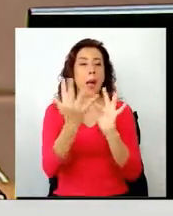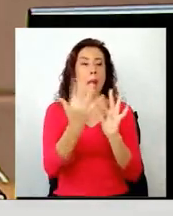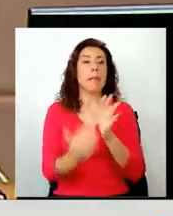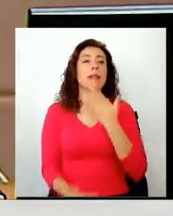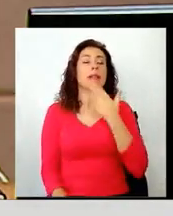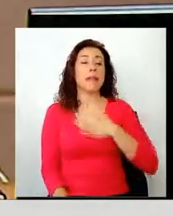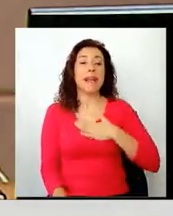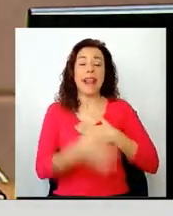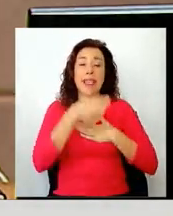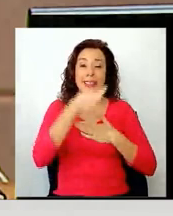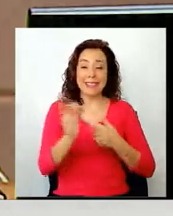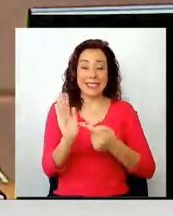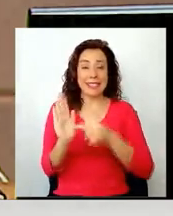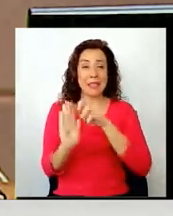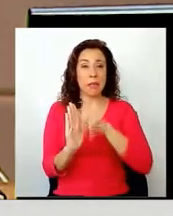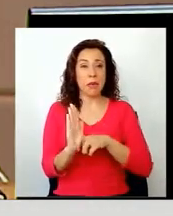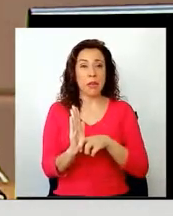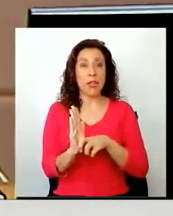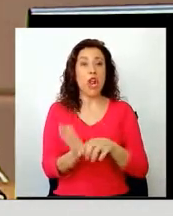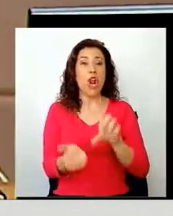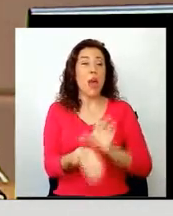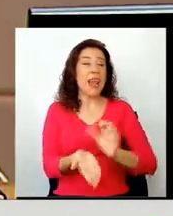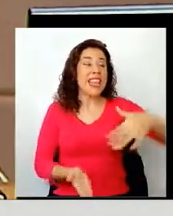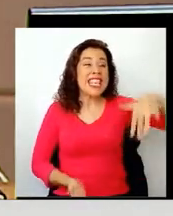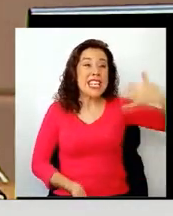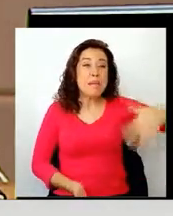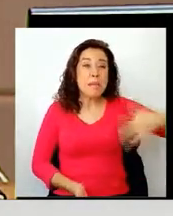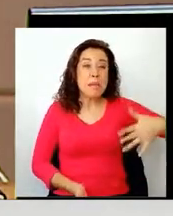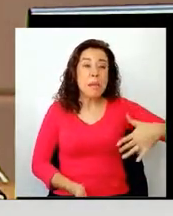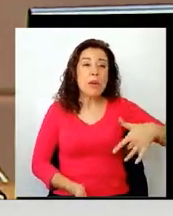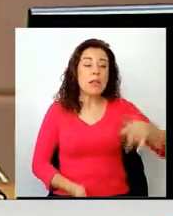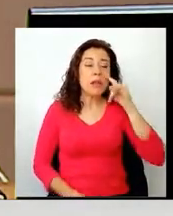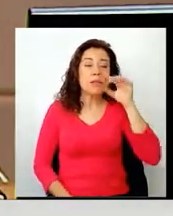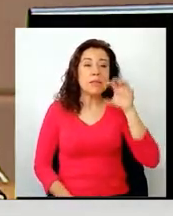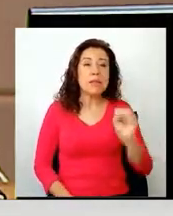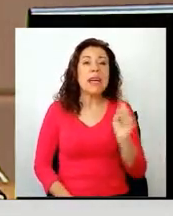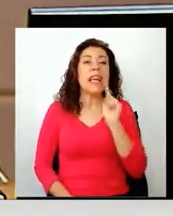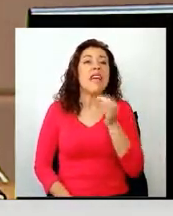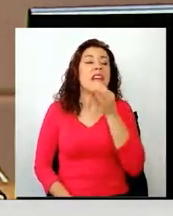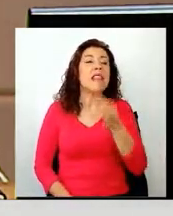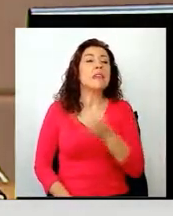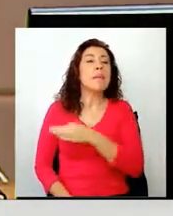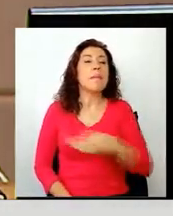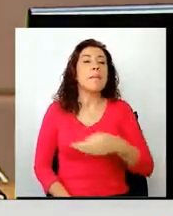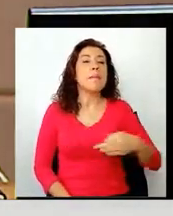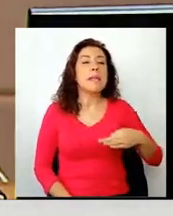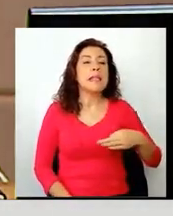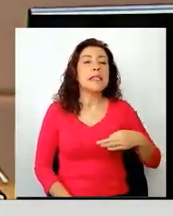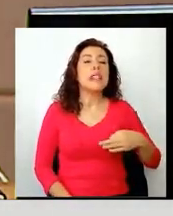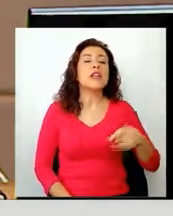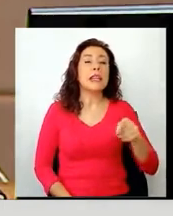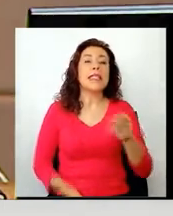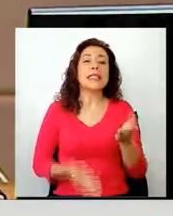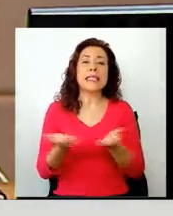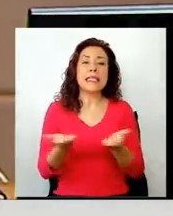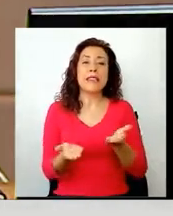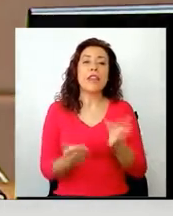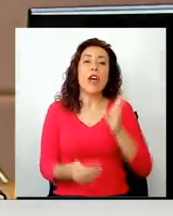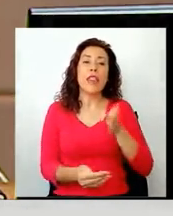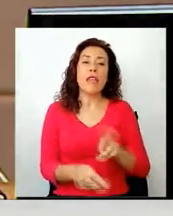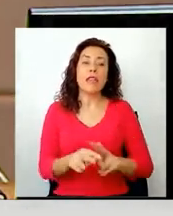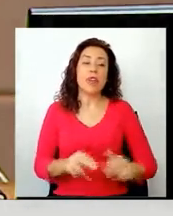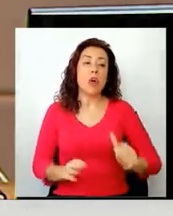del proyecto los sitios prioritarios que serán aquellos que identifiquen el Ministerio debiendo ser el servicio el que deba llevar este registro